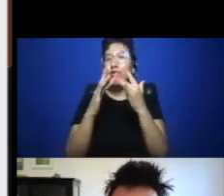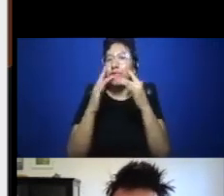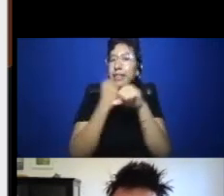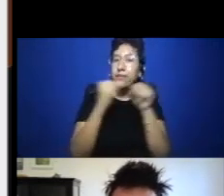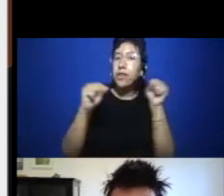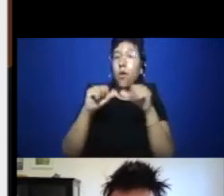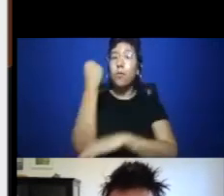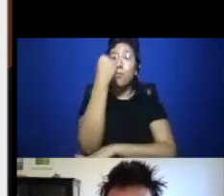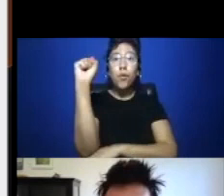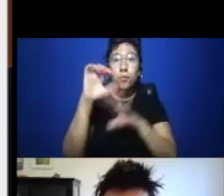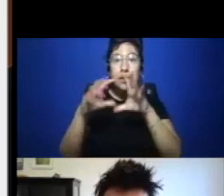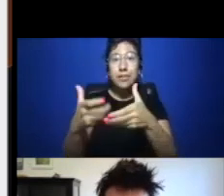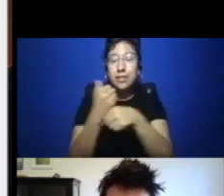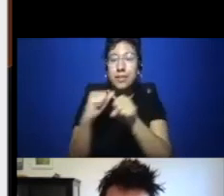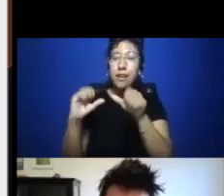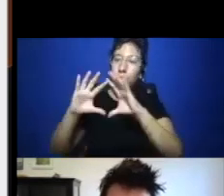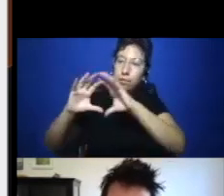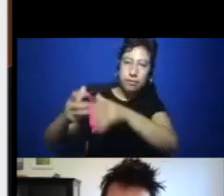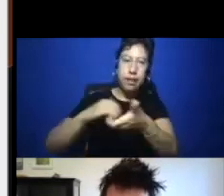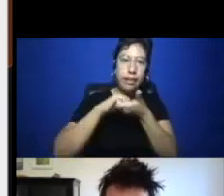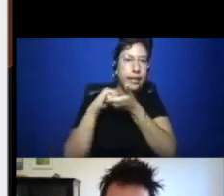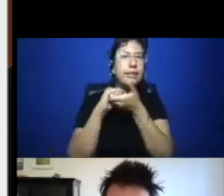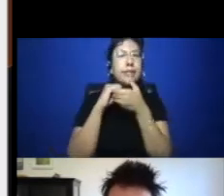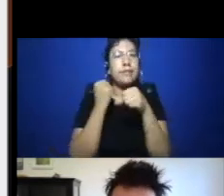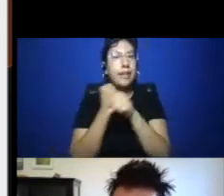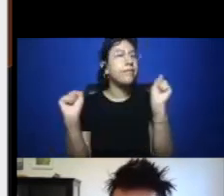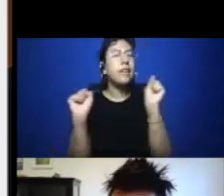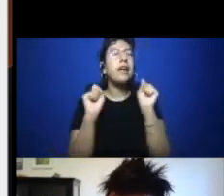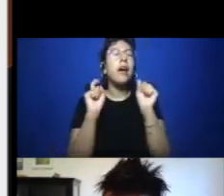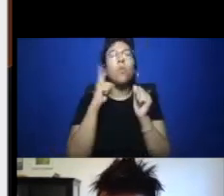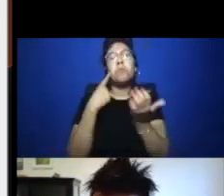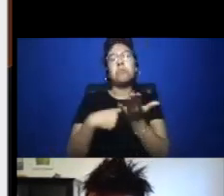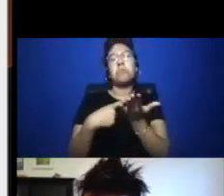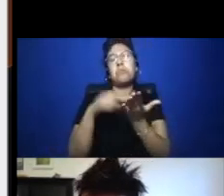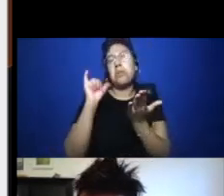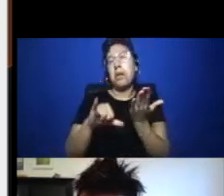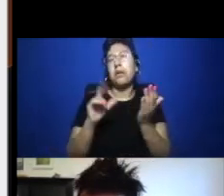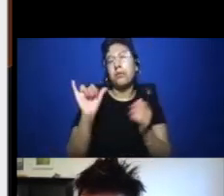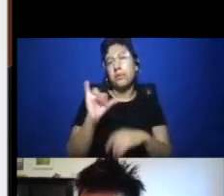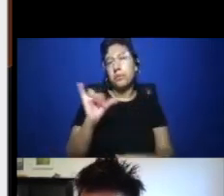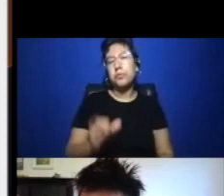digital organizativa o seguridad de los movimientos o seguridad colectiva. Y vamos a hablar sobre eso.